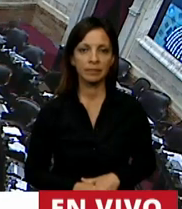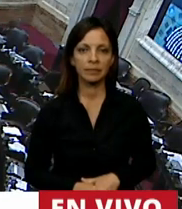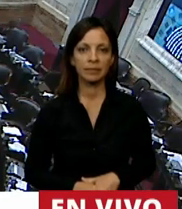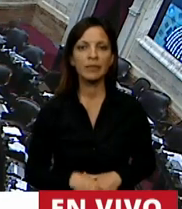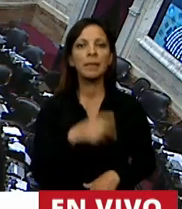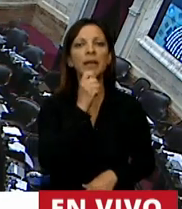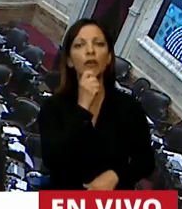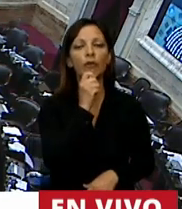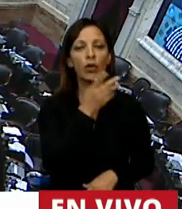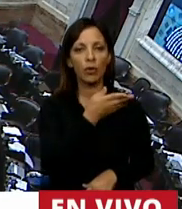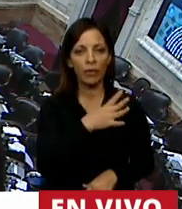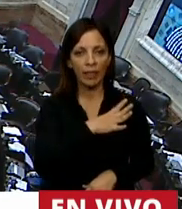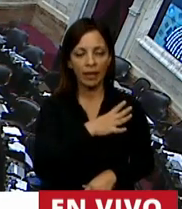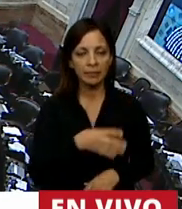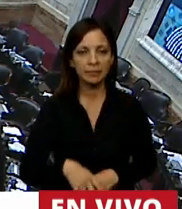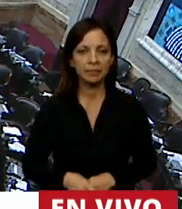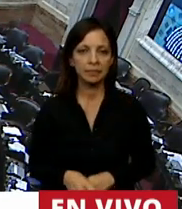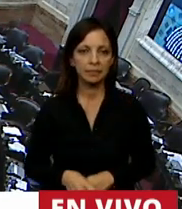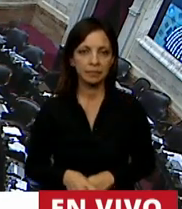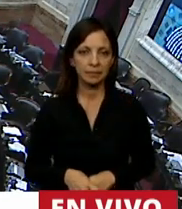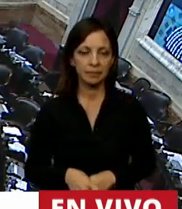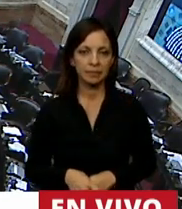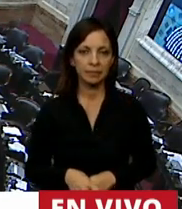Habilite el micrófono, diputada Zapag.